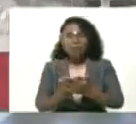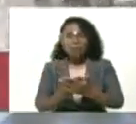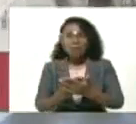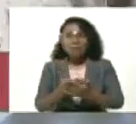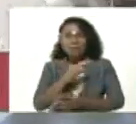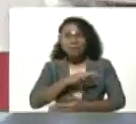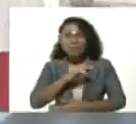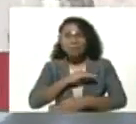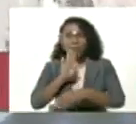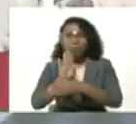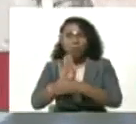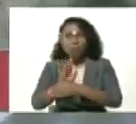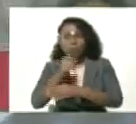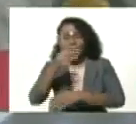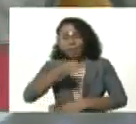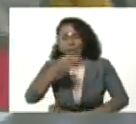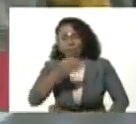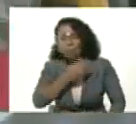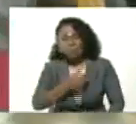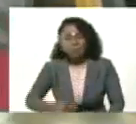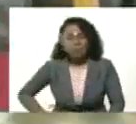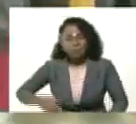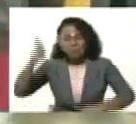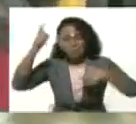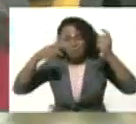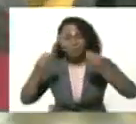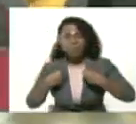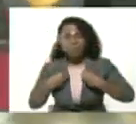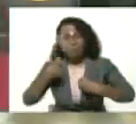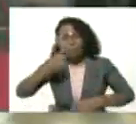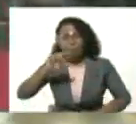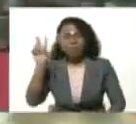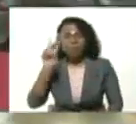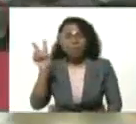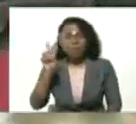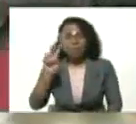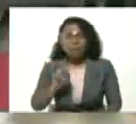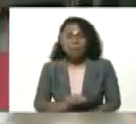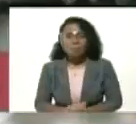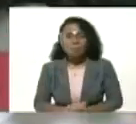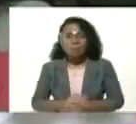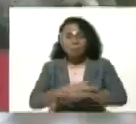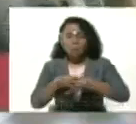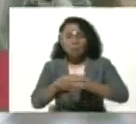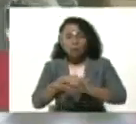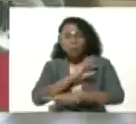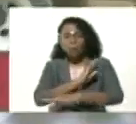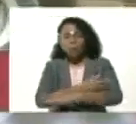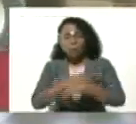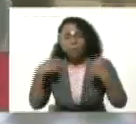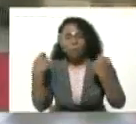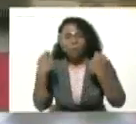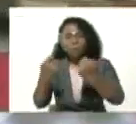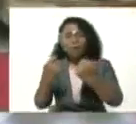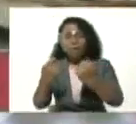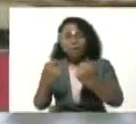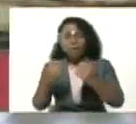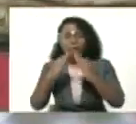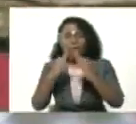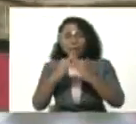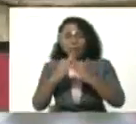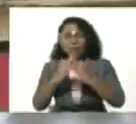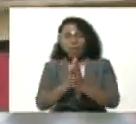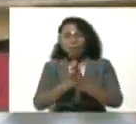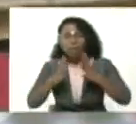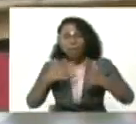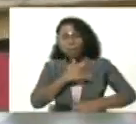protector. Buenas tardes, mi comandante presidente Chávez Vive, pueblo de Venezuela, el Ministerio del Poder Popular de Hábitat y Vivienda y la gran